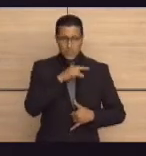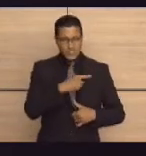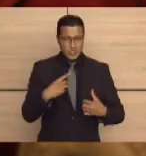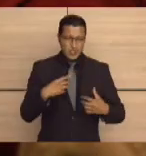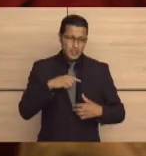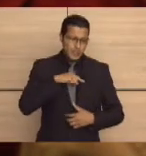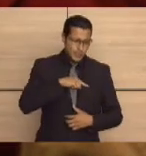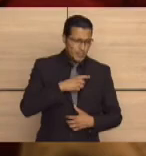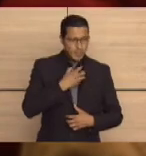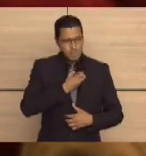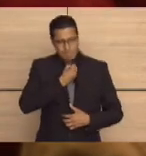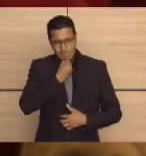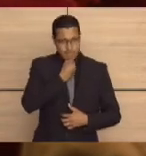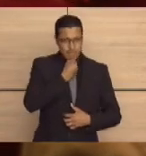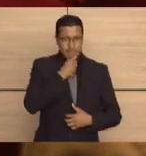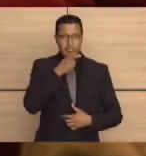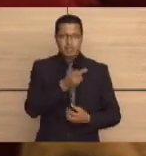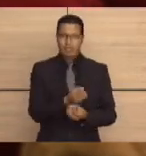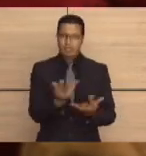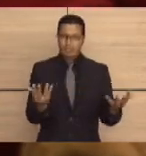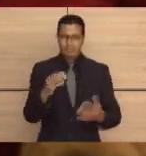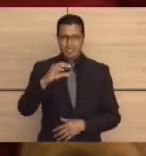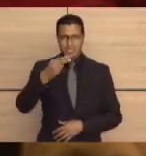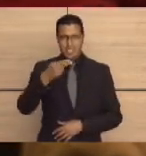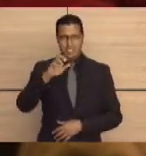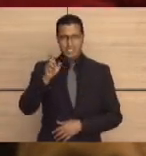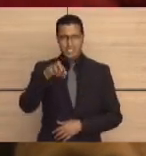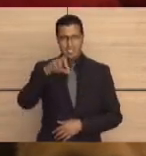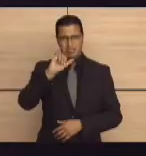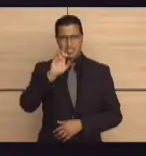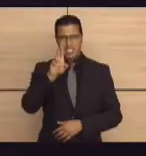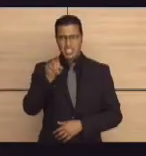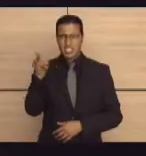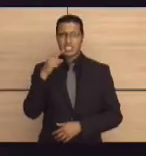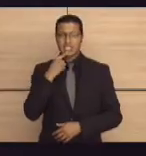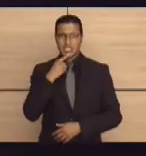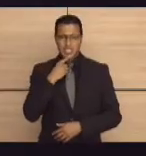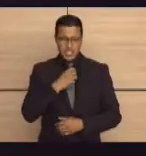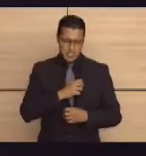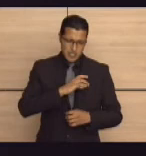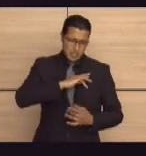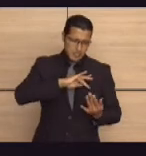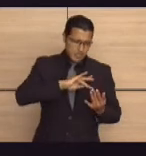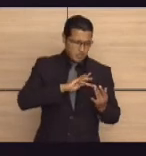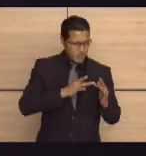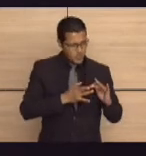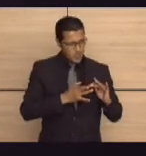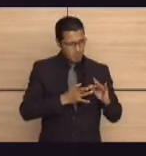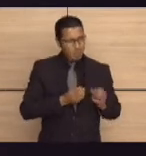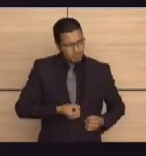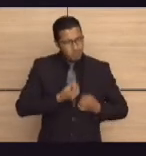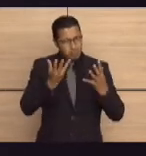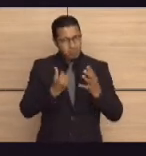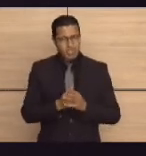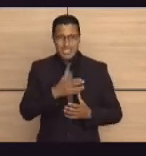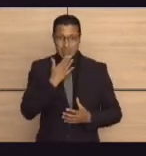casos no ha podido ser expresado. Shakespeare decía, dad palabra al dolor, el dolor que no habla gime en el corazón